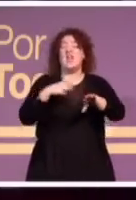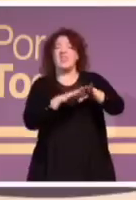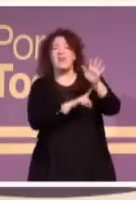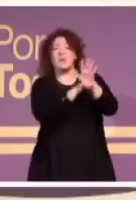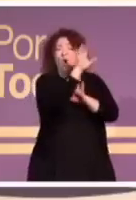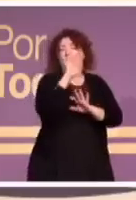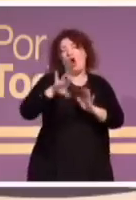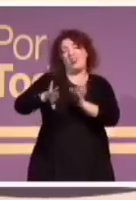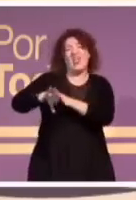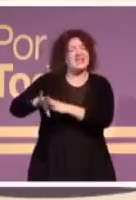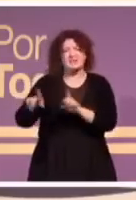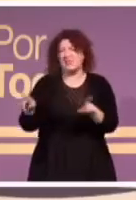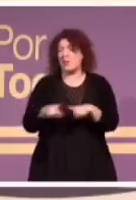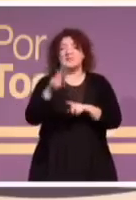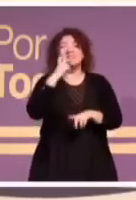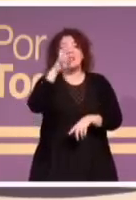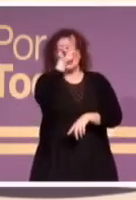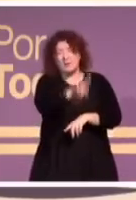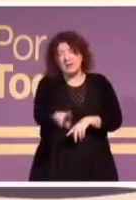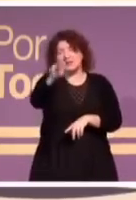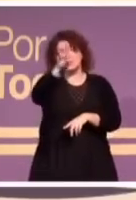mediática. Si se repite